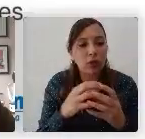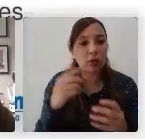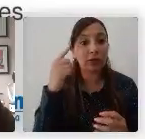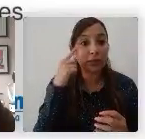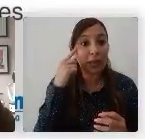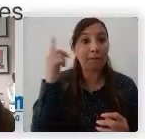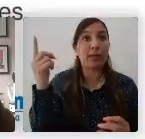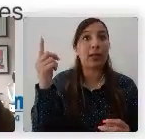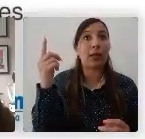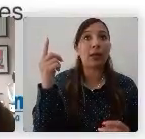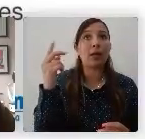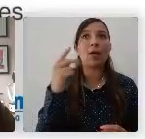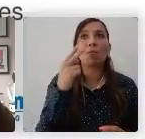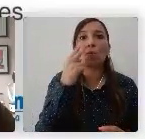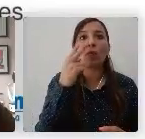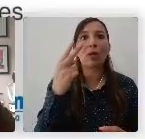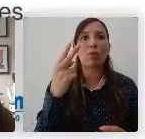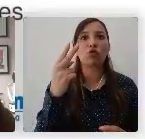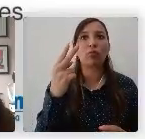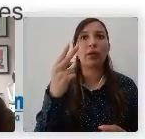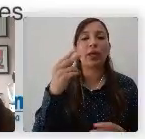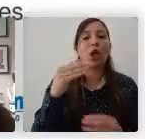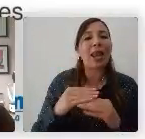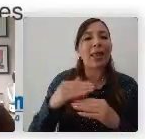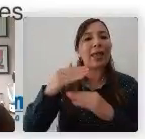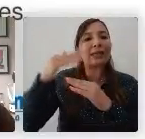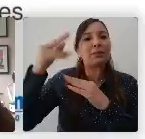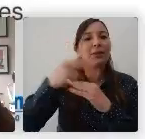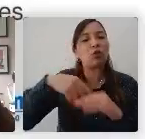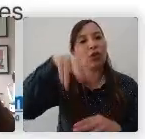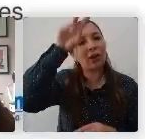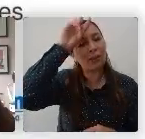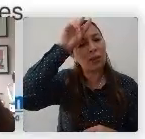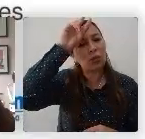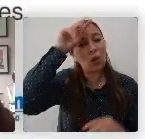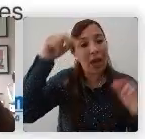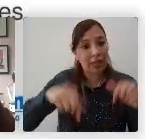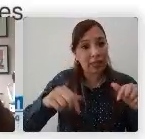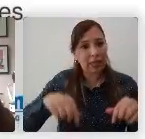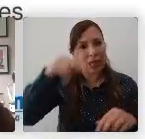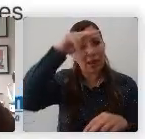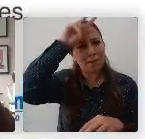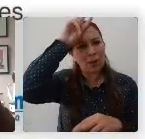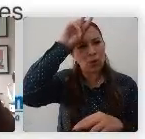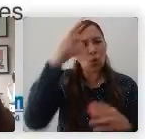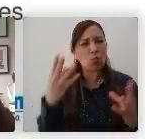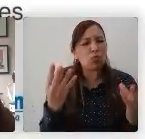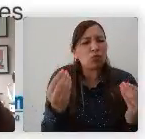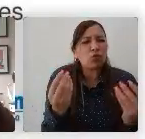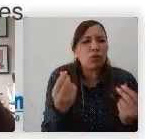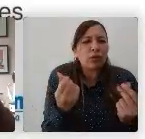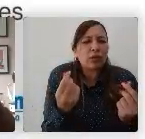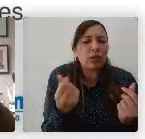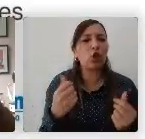nos ayuda a potenciar ya diversificar nuestra oferta turística nacional nosotros somos un país muy rico en culturas y tenemos la oportunidad